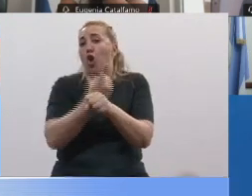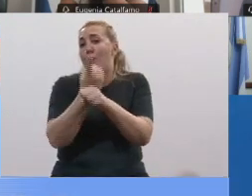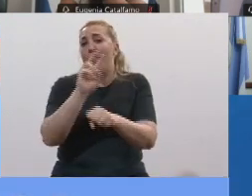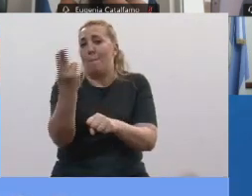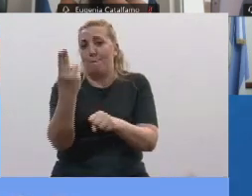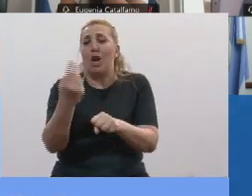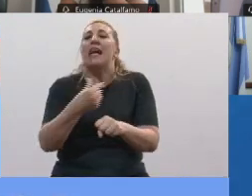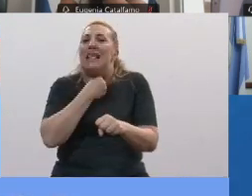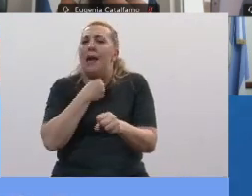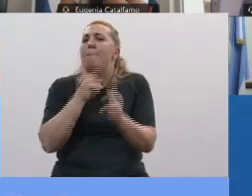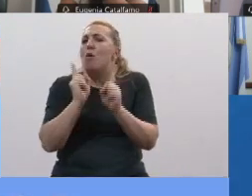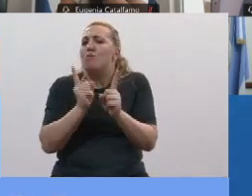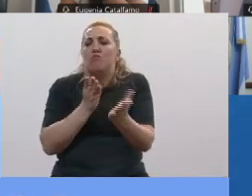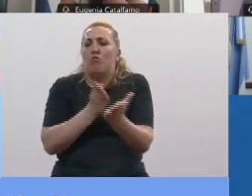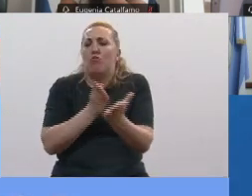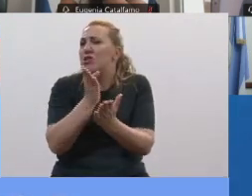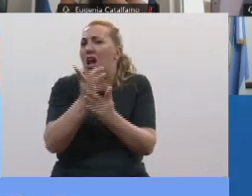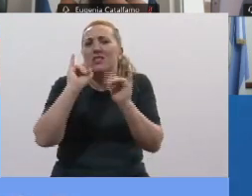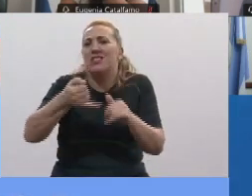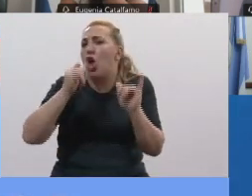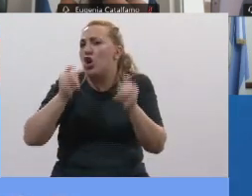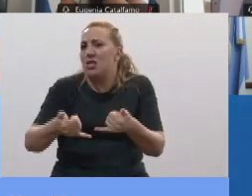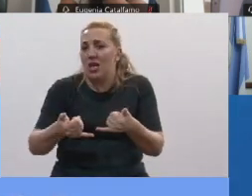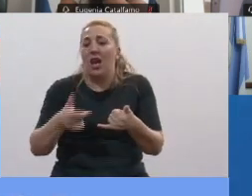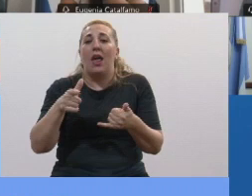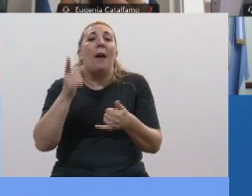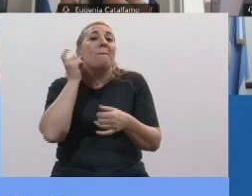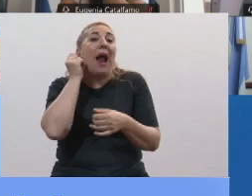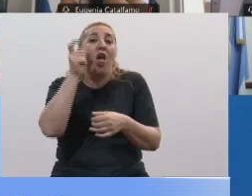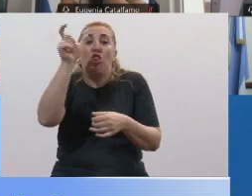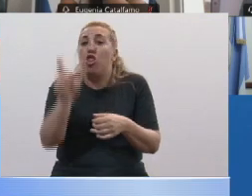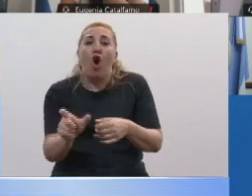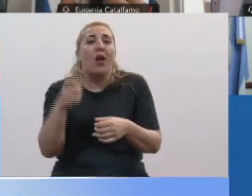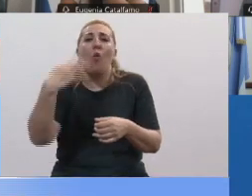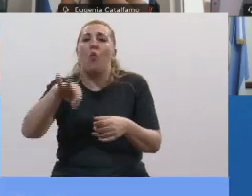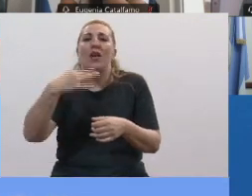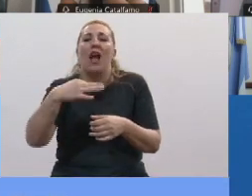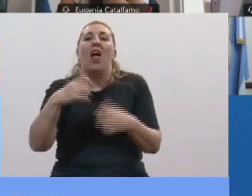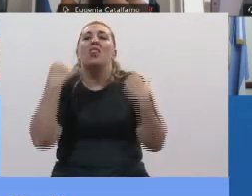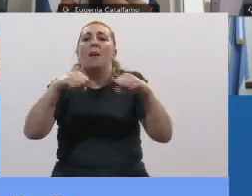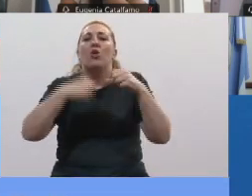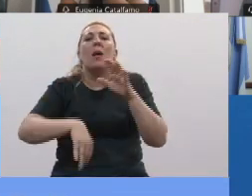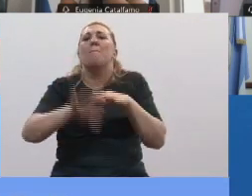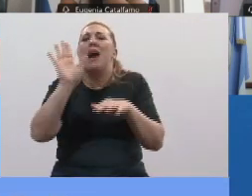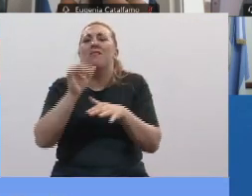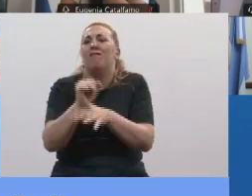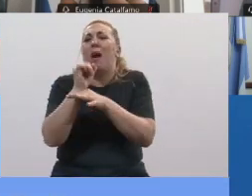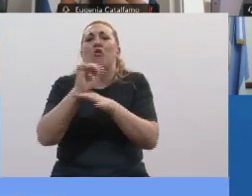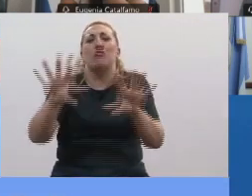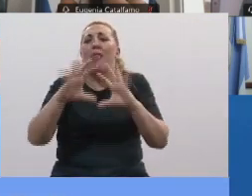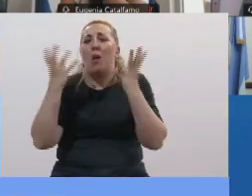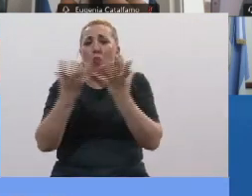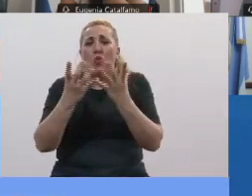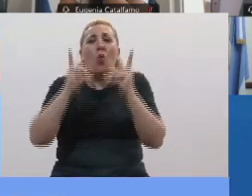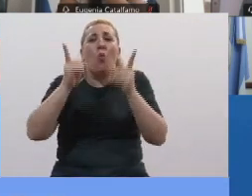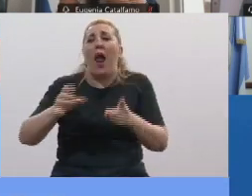seguir siendo dioses a toda costa. Y el de Maradona es un caso único, el deportista más famoso del mundo, a pesar